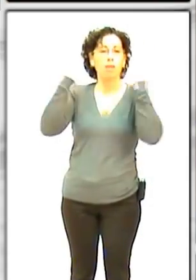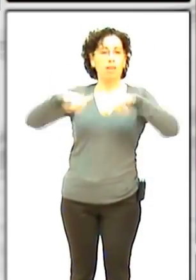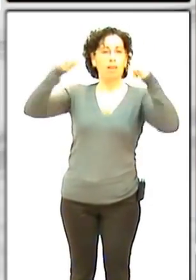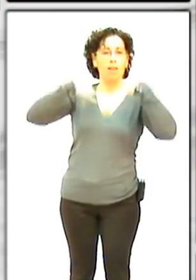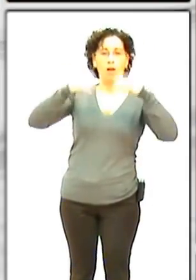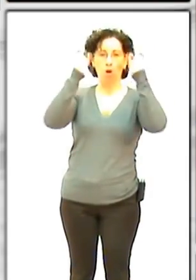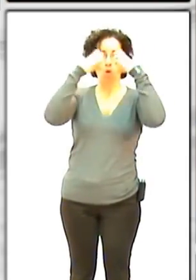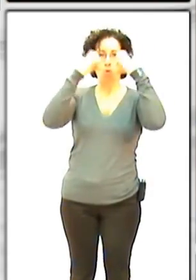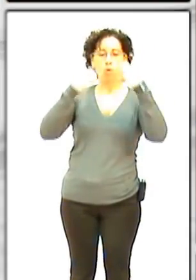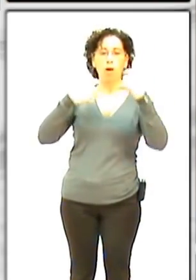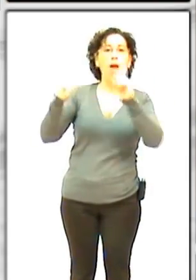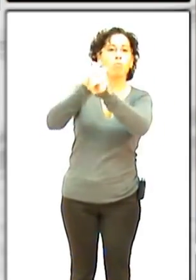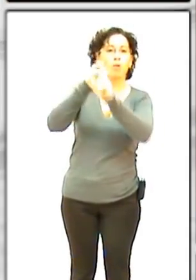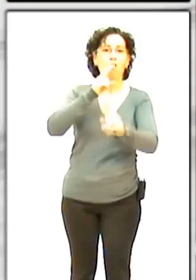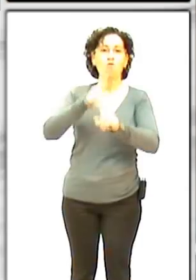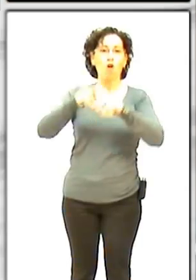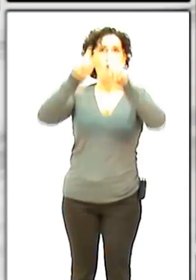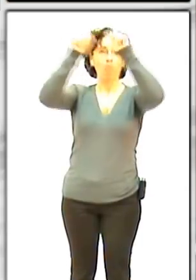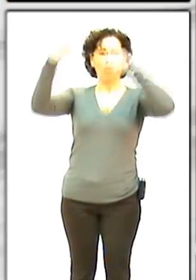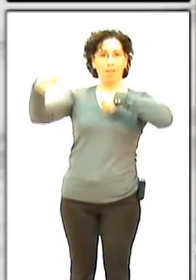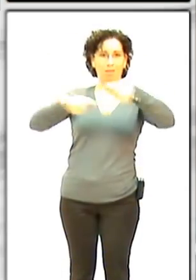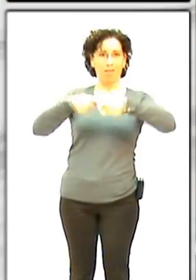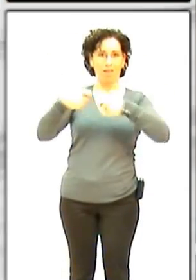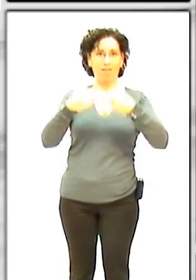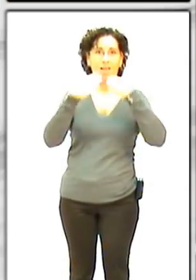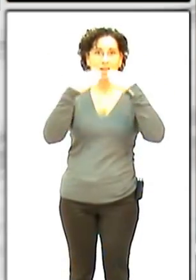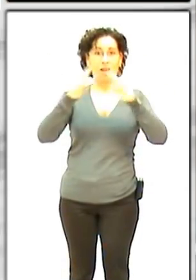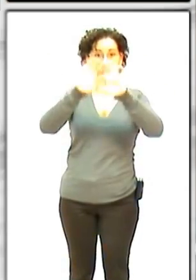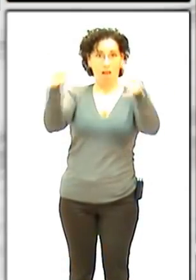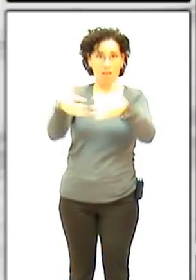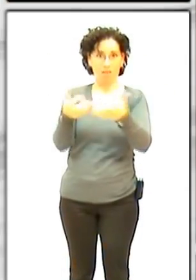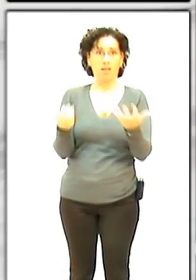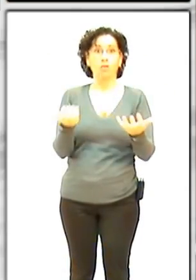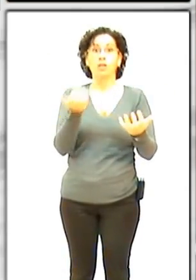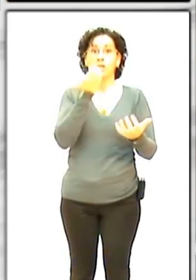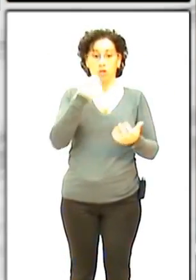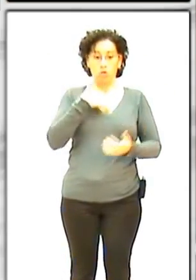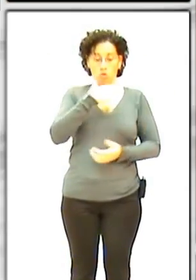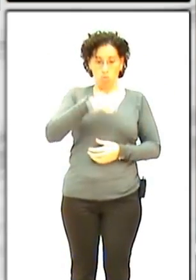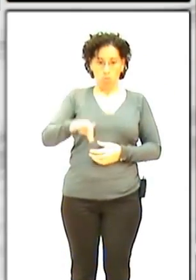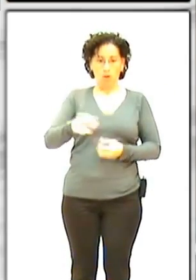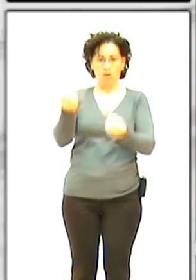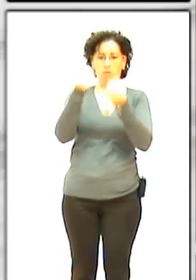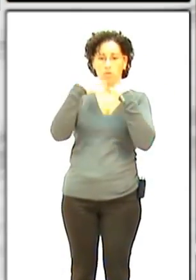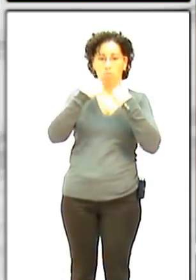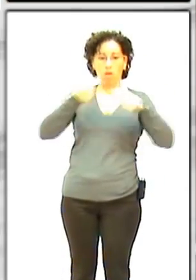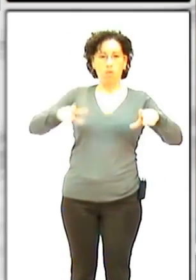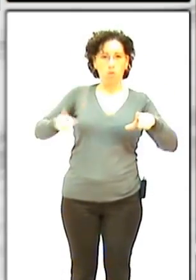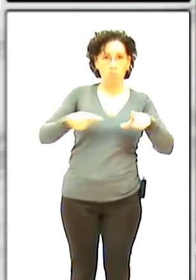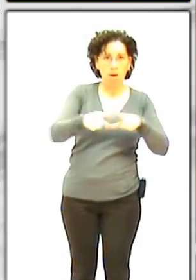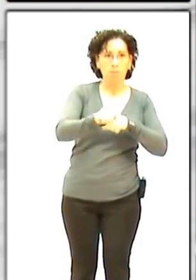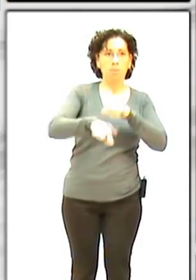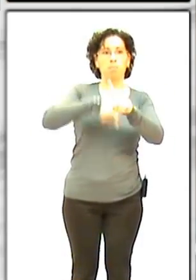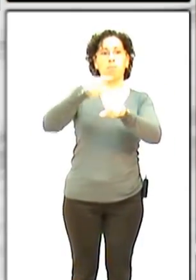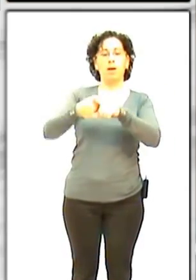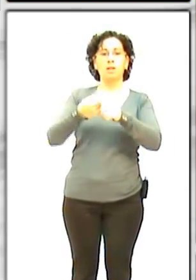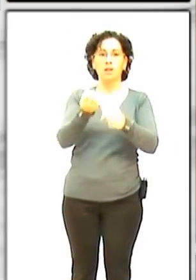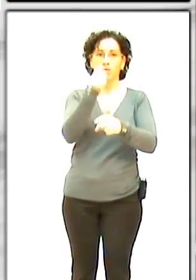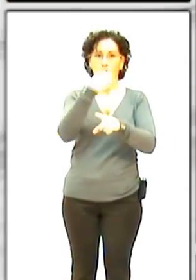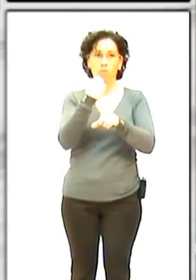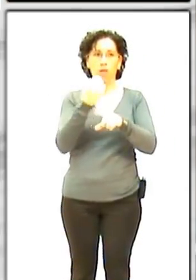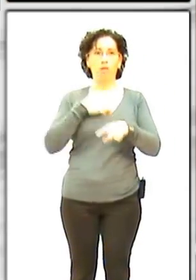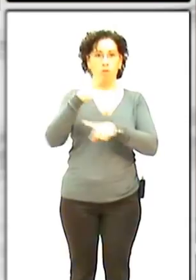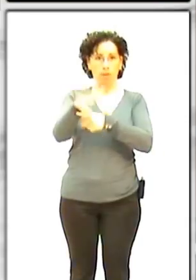posible, ¿eh? Y claro, si yo puedo montar la información del mapa, montar la información de la cámara, porque tengo una información también